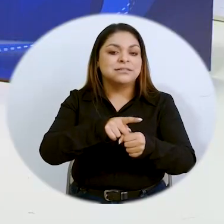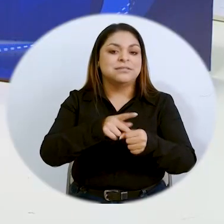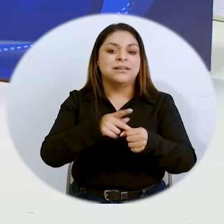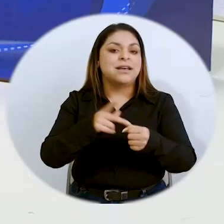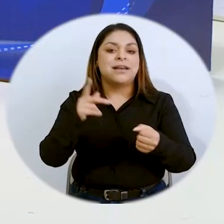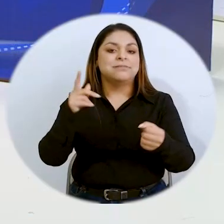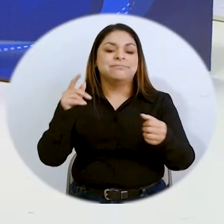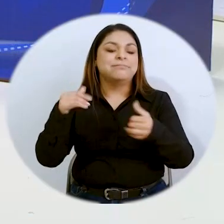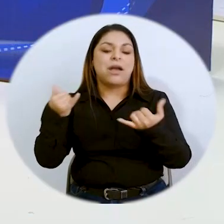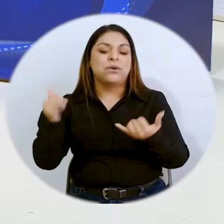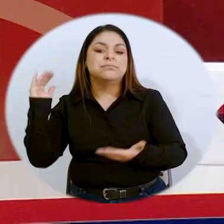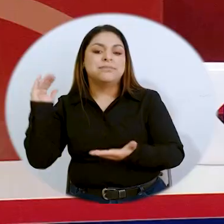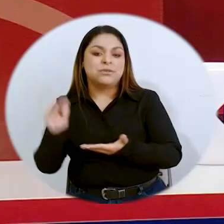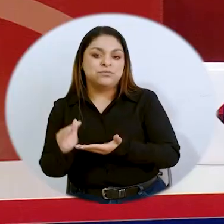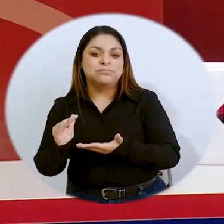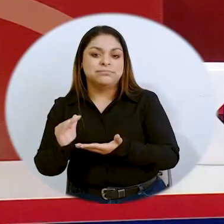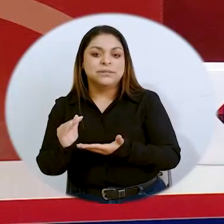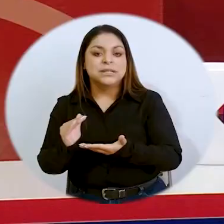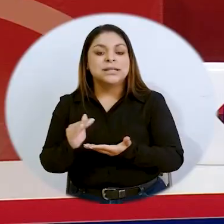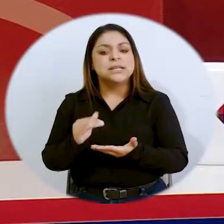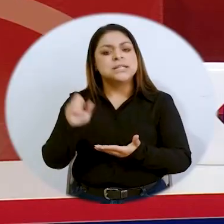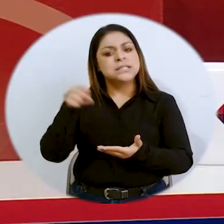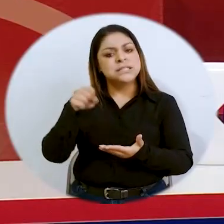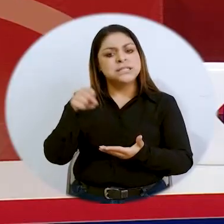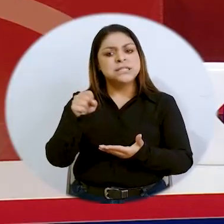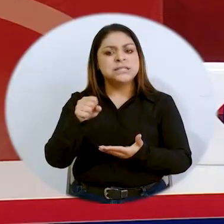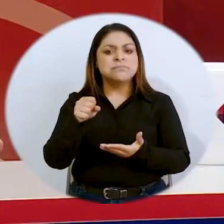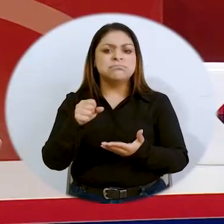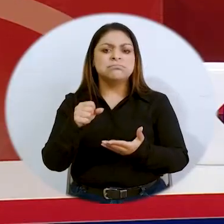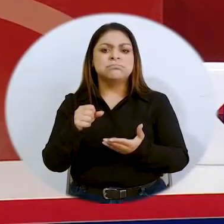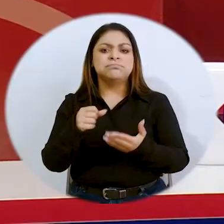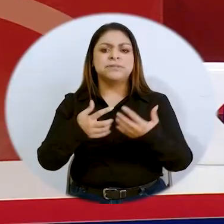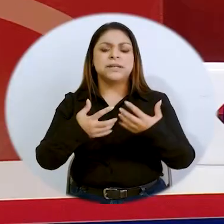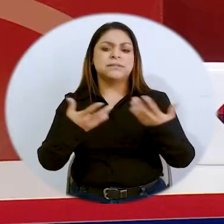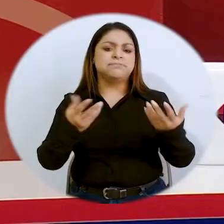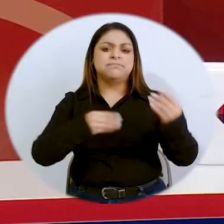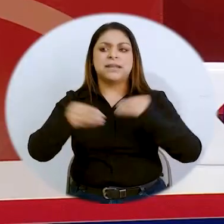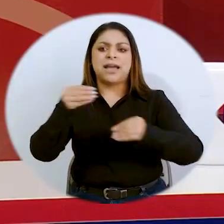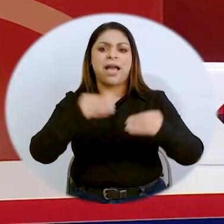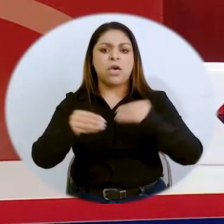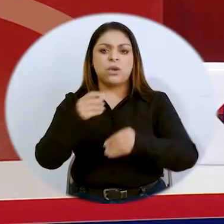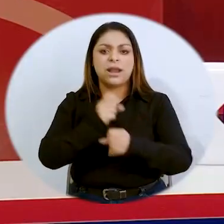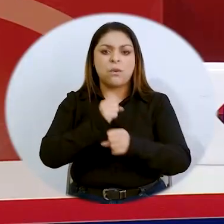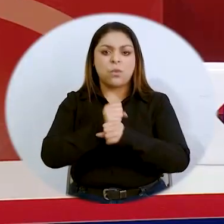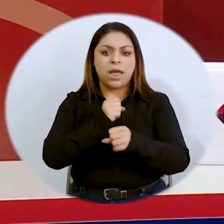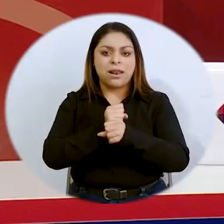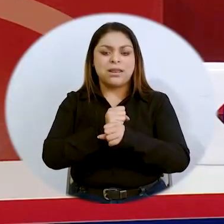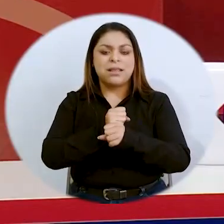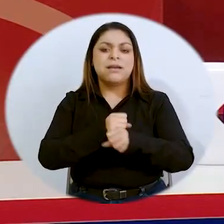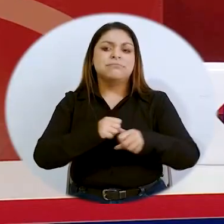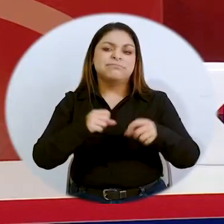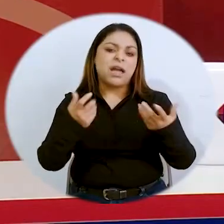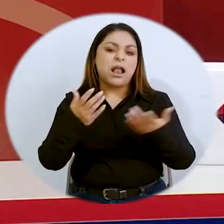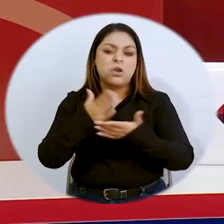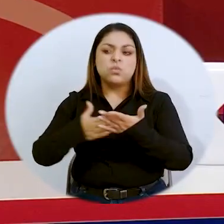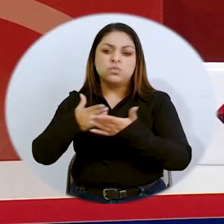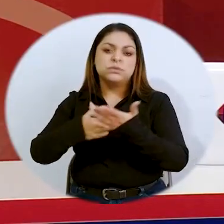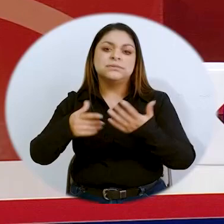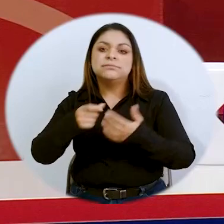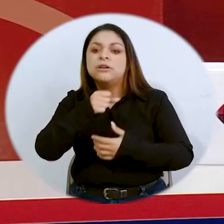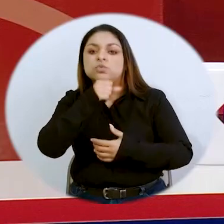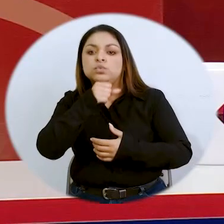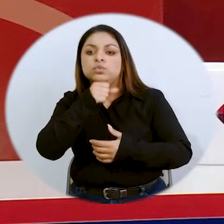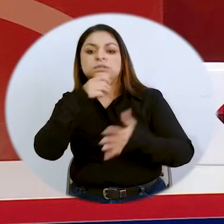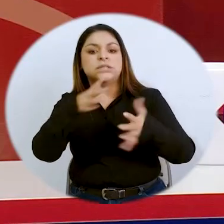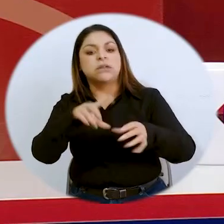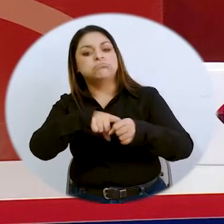laboral, más bien se viene contrayendo, ¿verdad? Si bien es cierto el mercado laboral se contrae por temas de edad, es decir, por personas adultas mayores que se salen